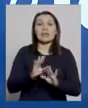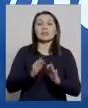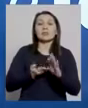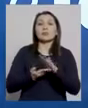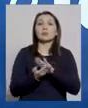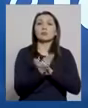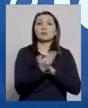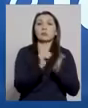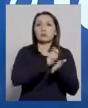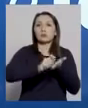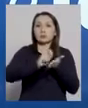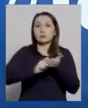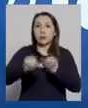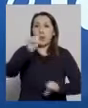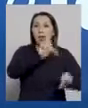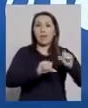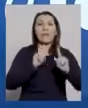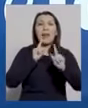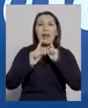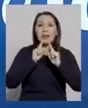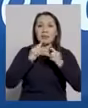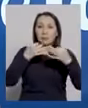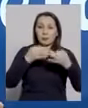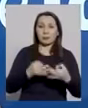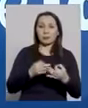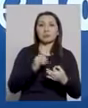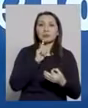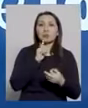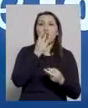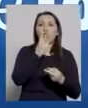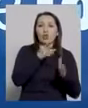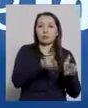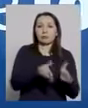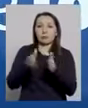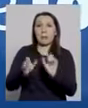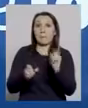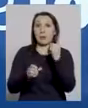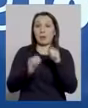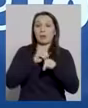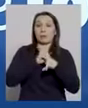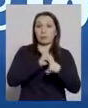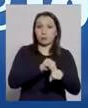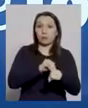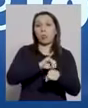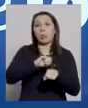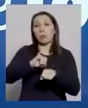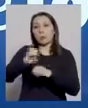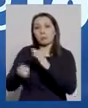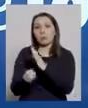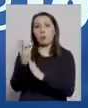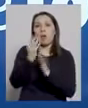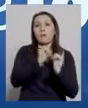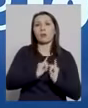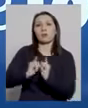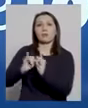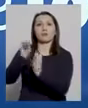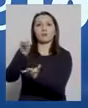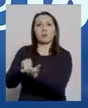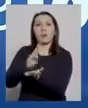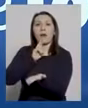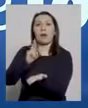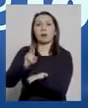informe de laboratorio del examen correspondiente. Es decir, tiene 2 etapas clave: la notificación y la actualización del resultado del